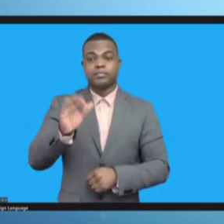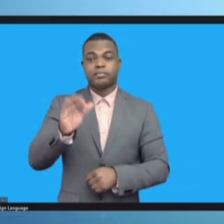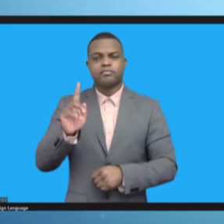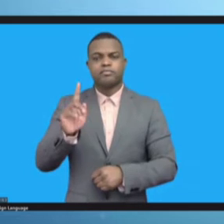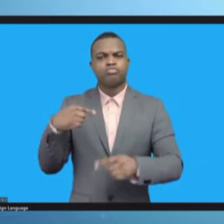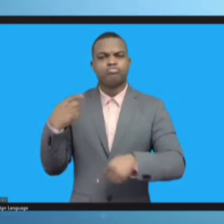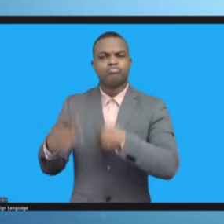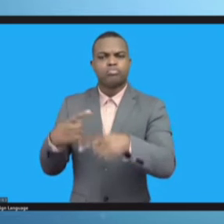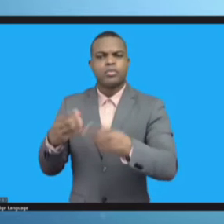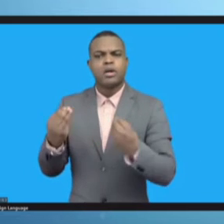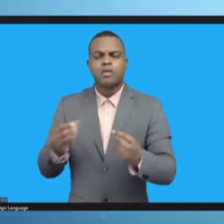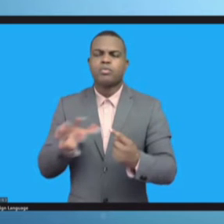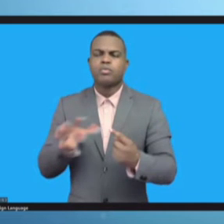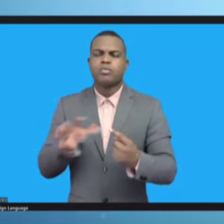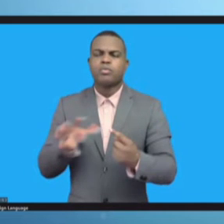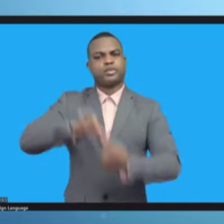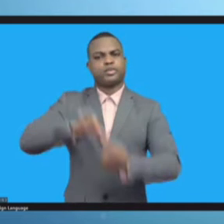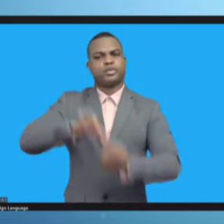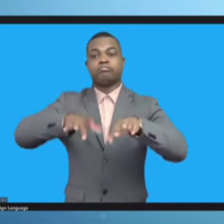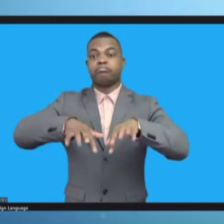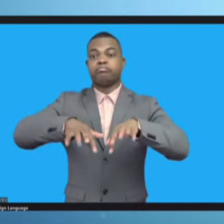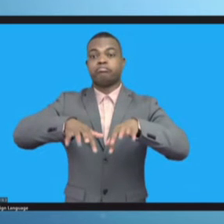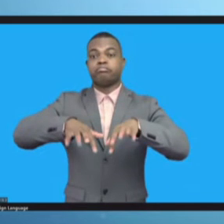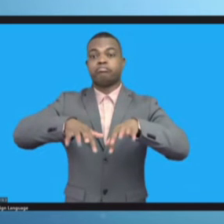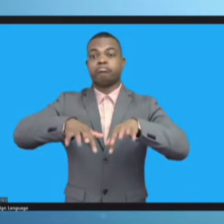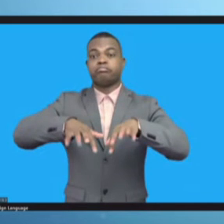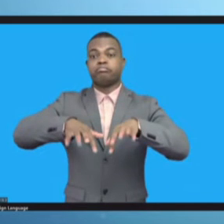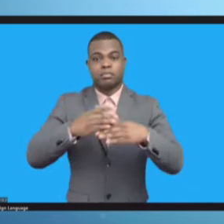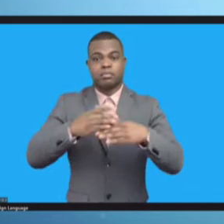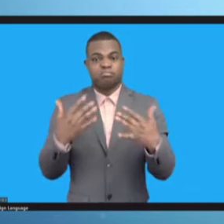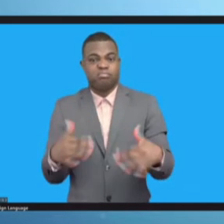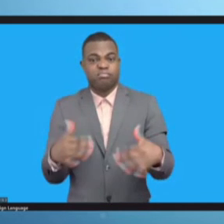el programa de este juego ha sido desarrollado